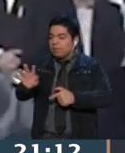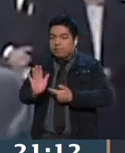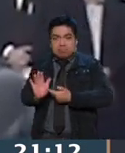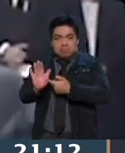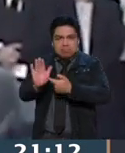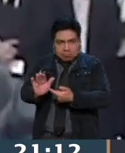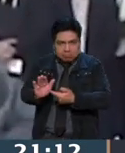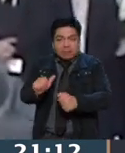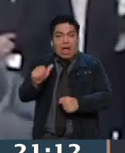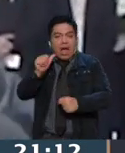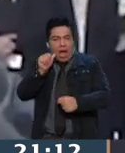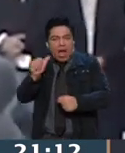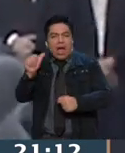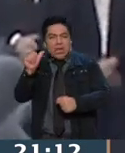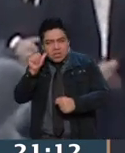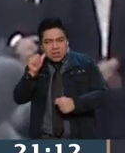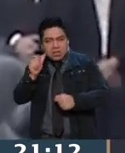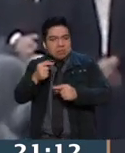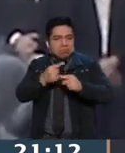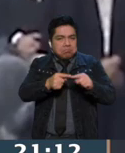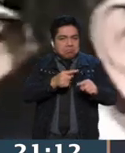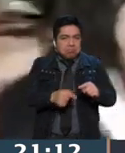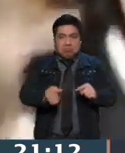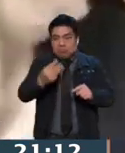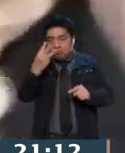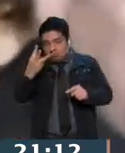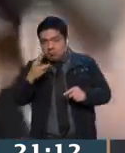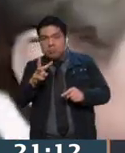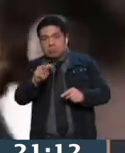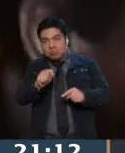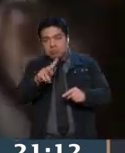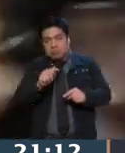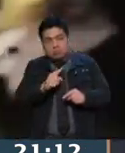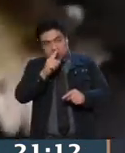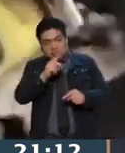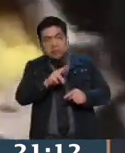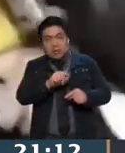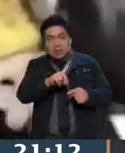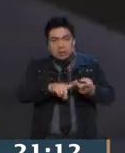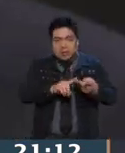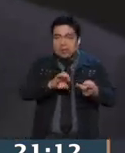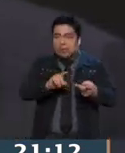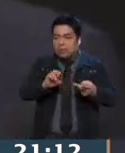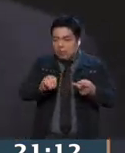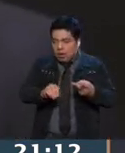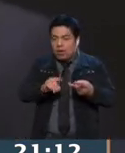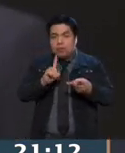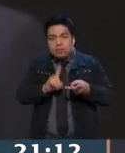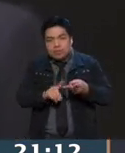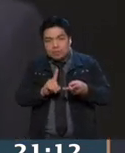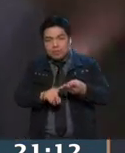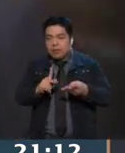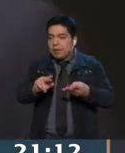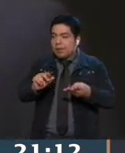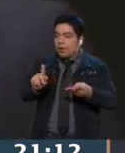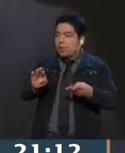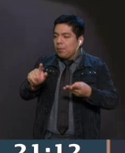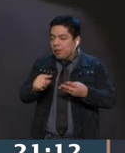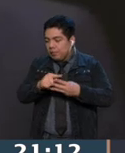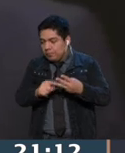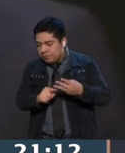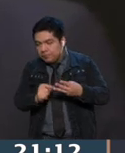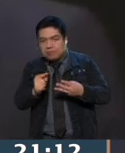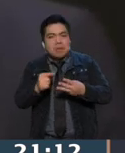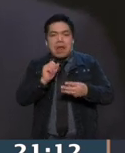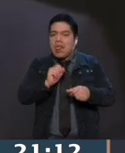publicó ayer por 3 medios internacionales, Deutsche Welle, Inside Crime y ProPublica, es básicamente